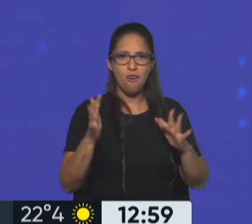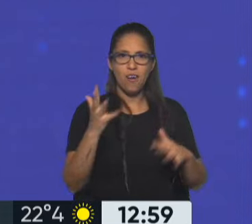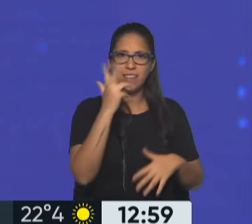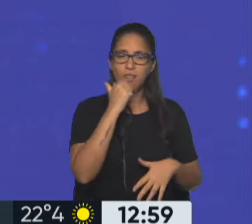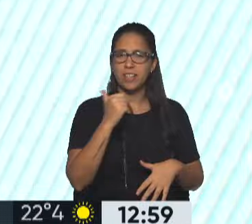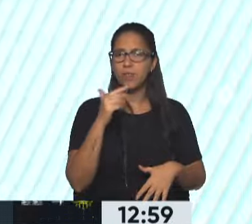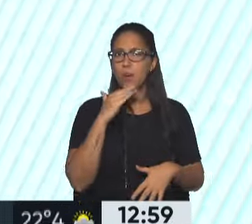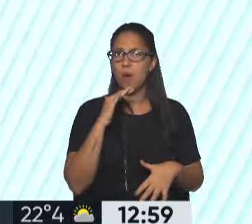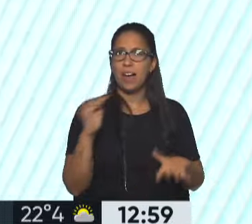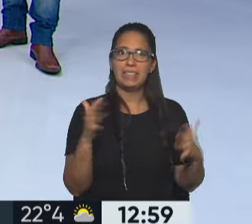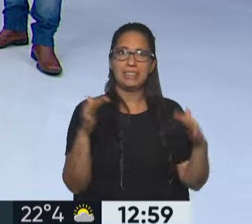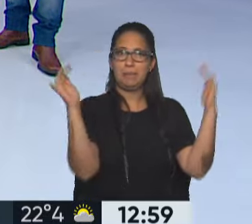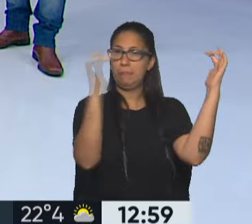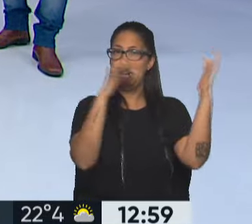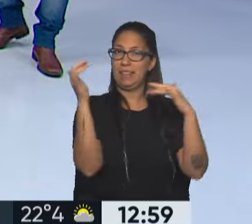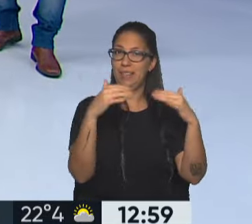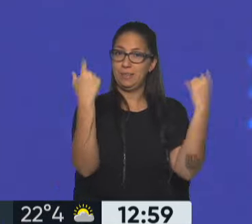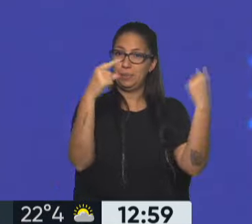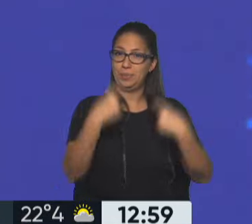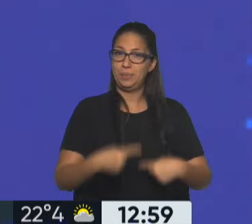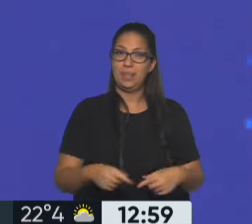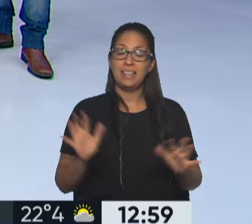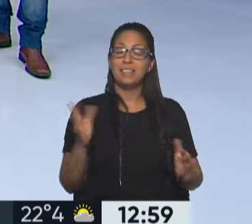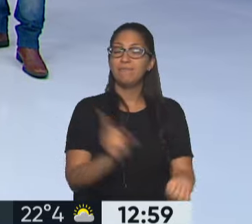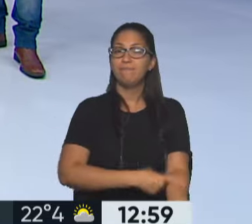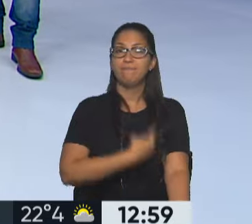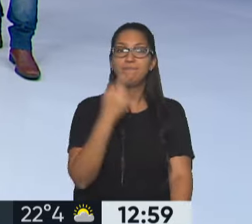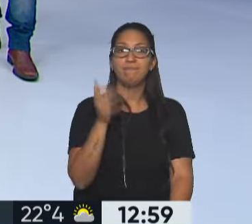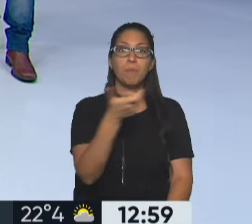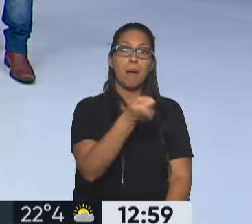de diferencia. Bueno. Muchos partidos. Es así, mucho hay que acostumbrarse. Zapping. Bien. Sí. Más